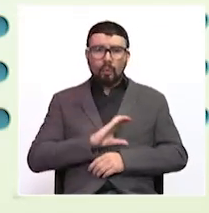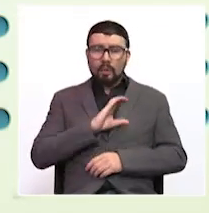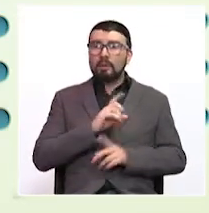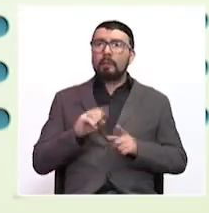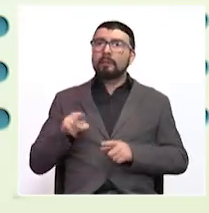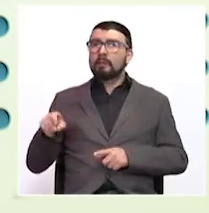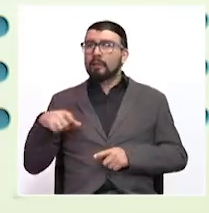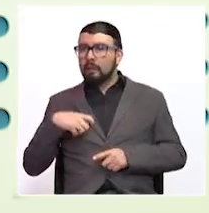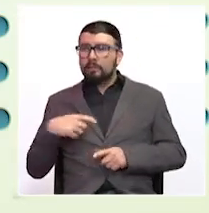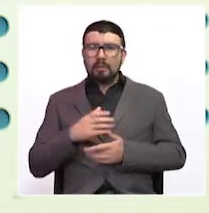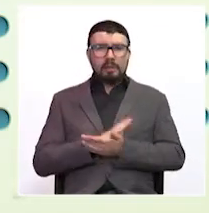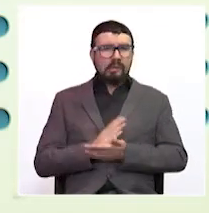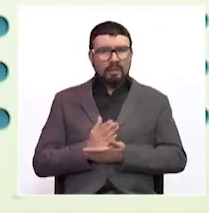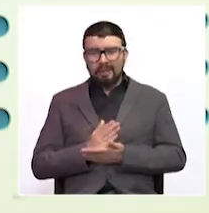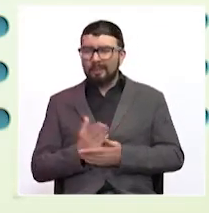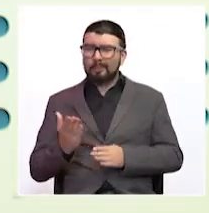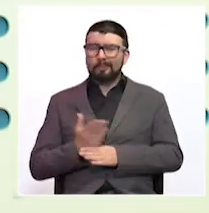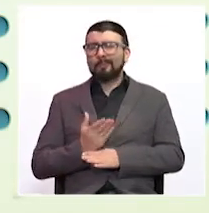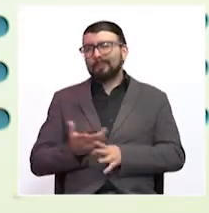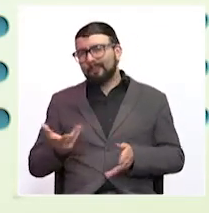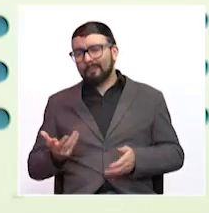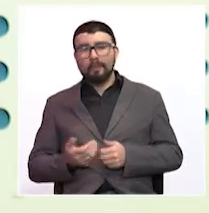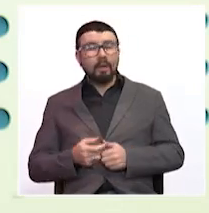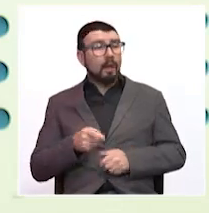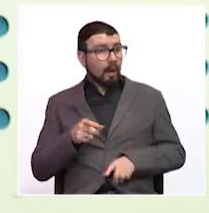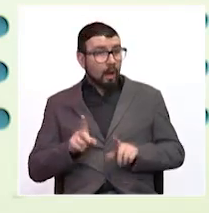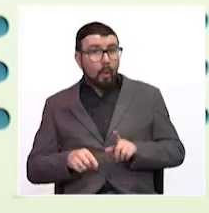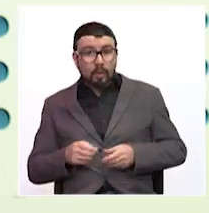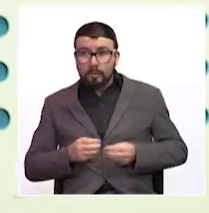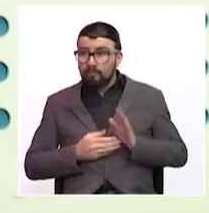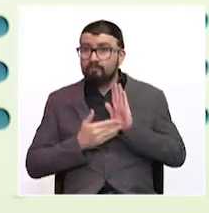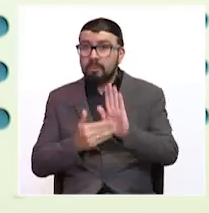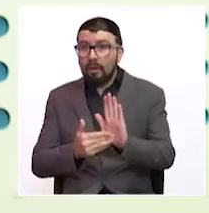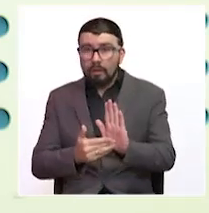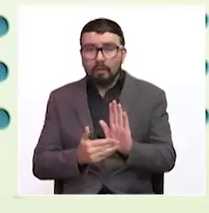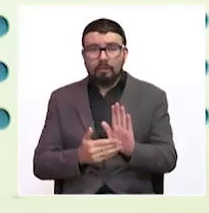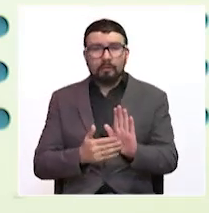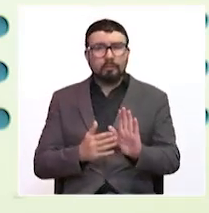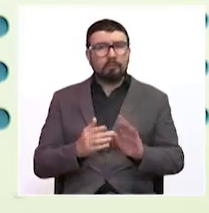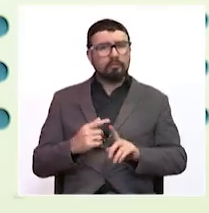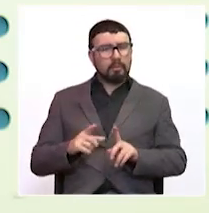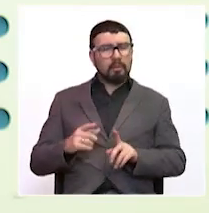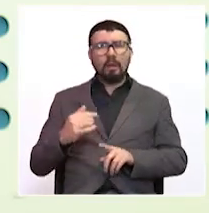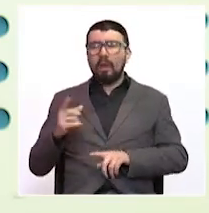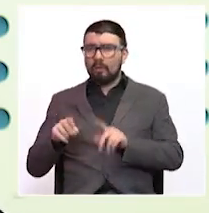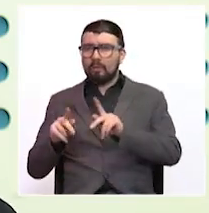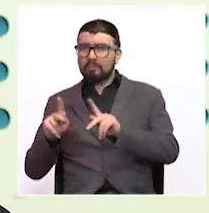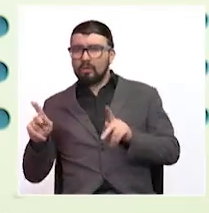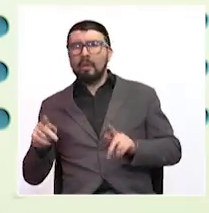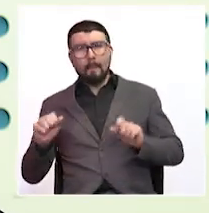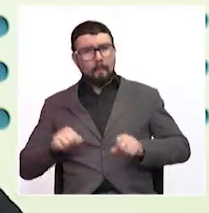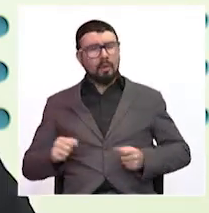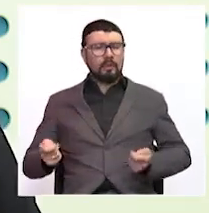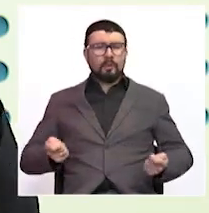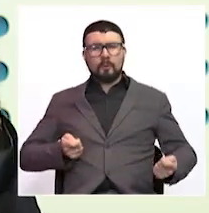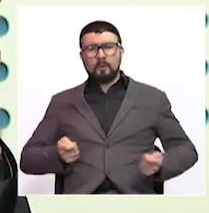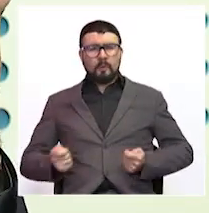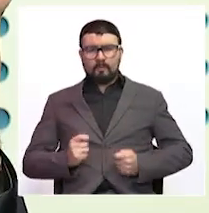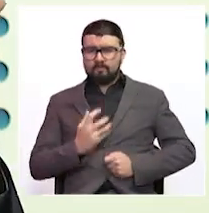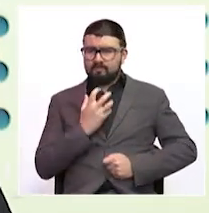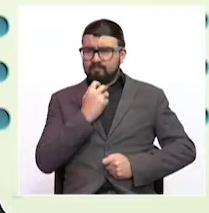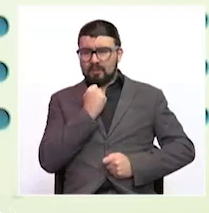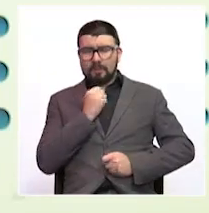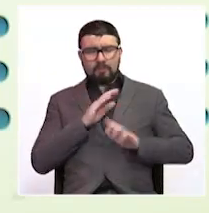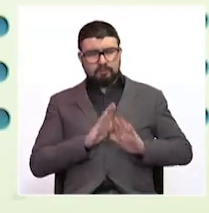defectos y esos a veces salen a relucir afortunadamente muchos logramos controlarlos reprimirlos